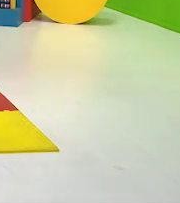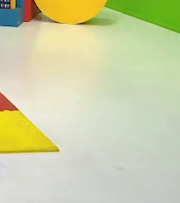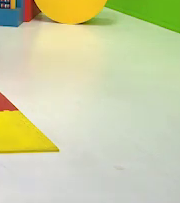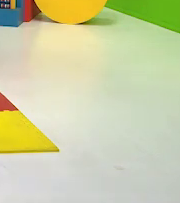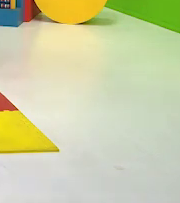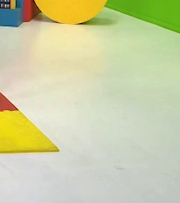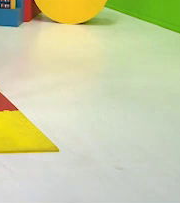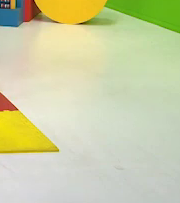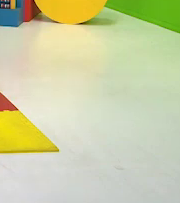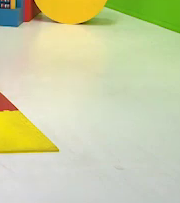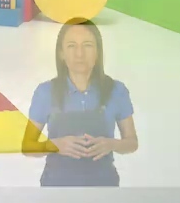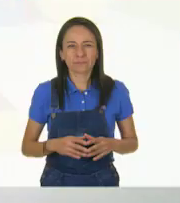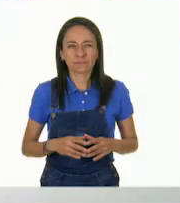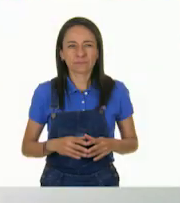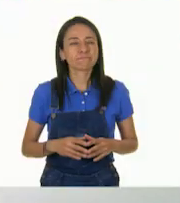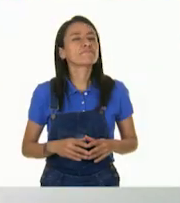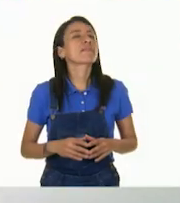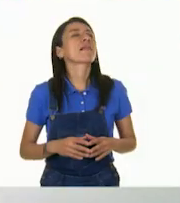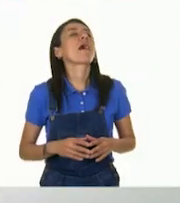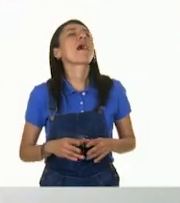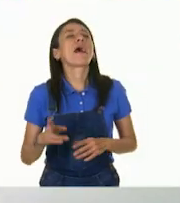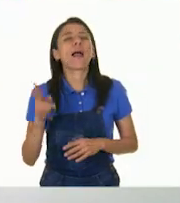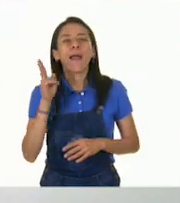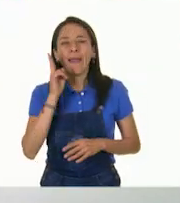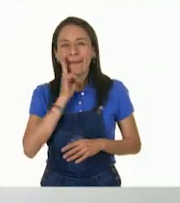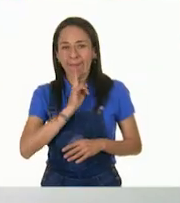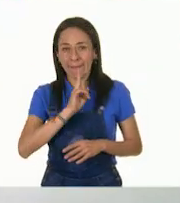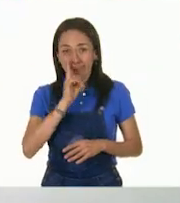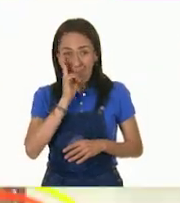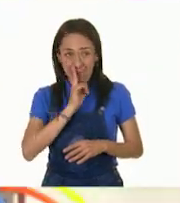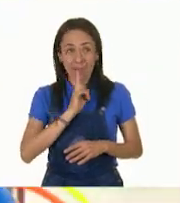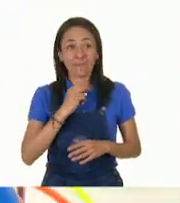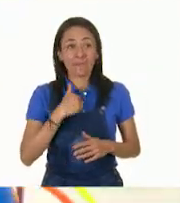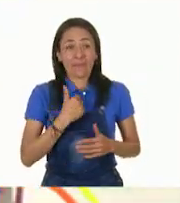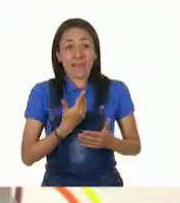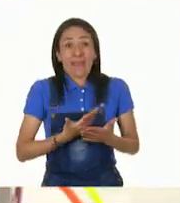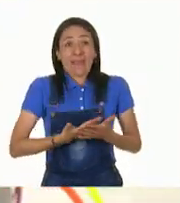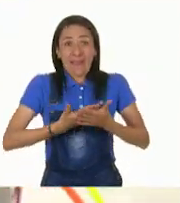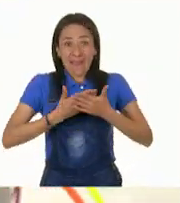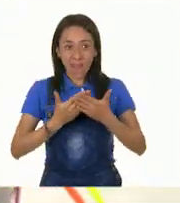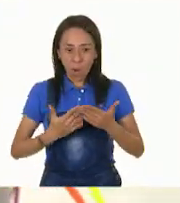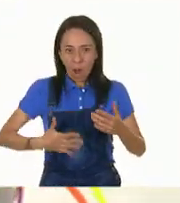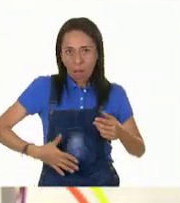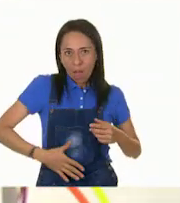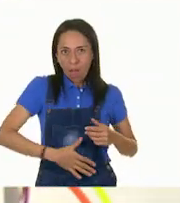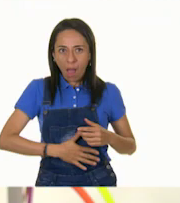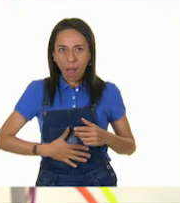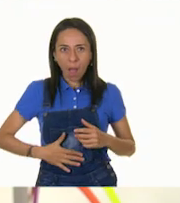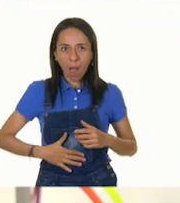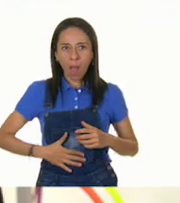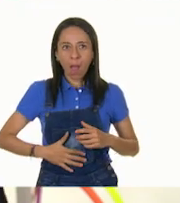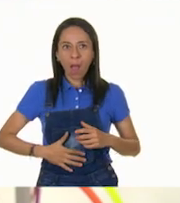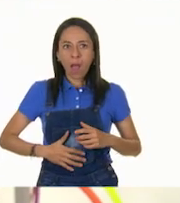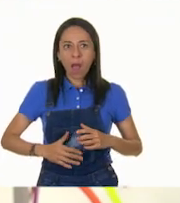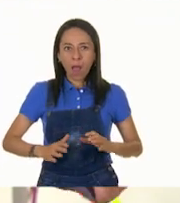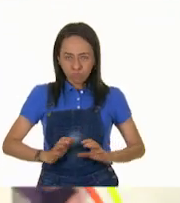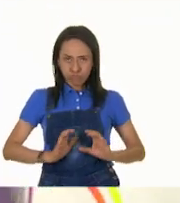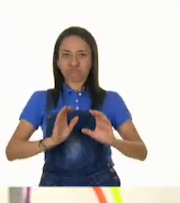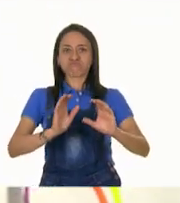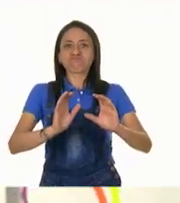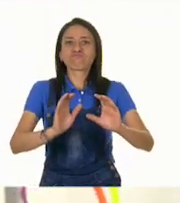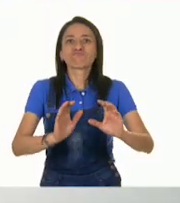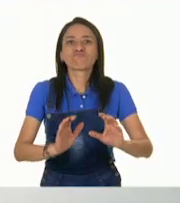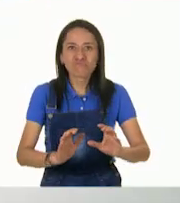qué te parece si ahora utilizamos el globo con nuestro abdomen y